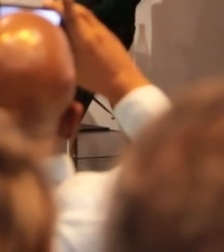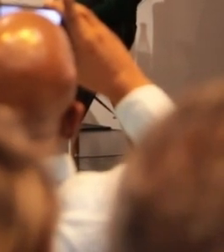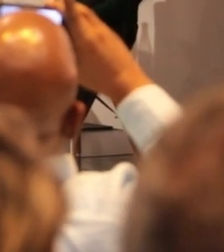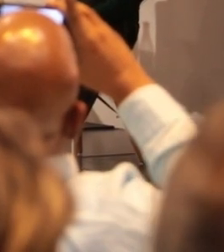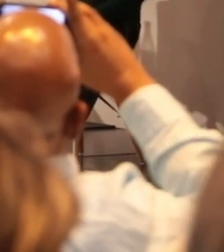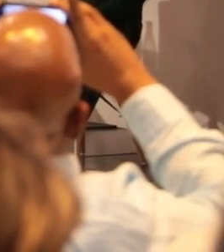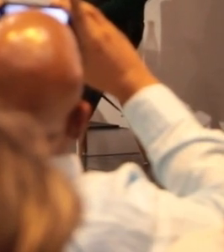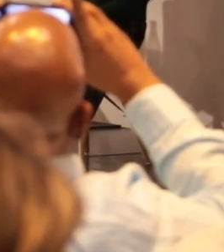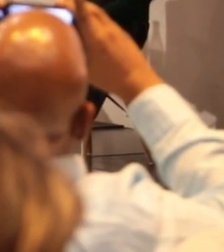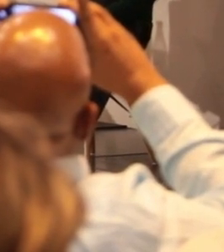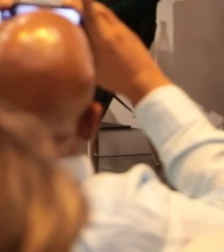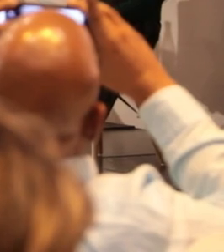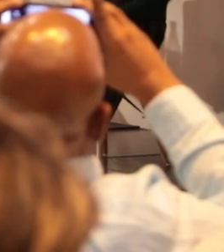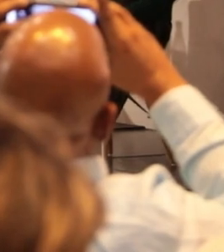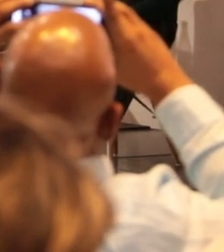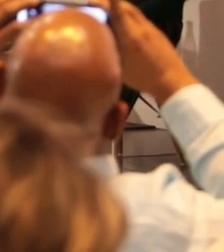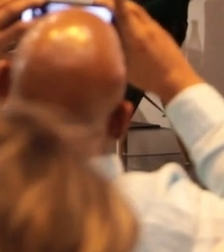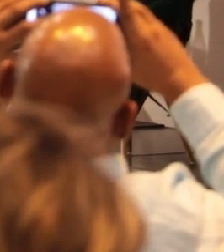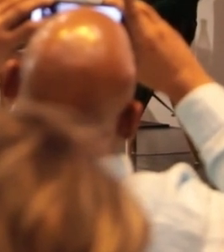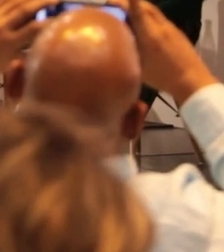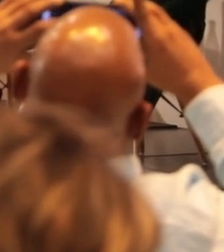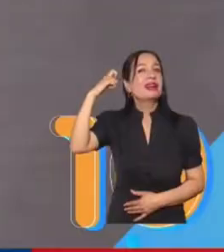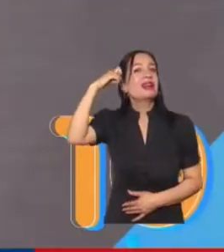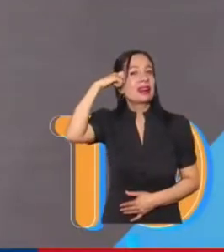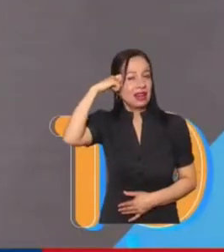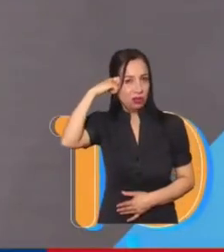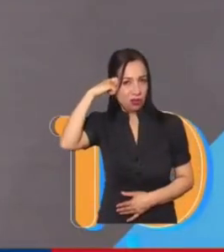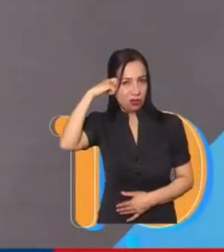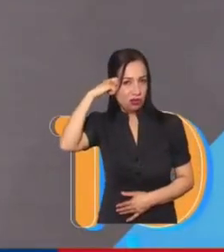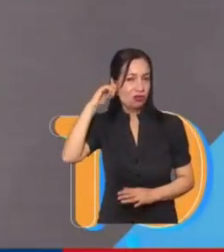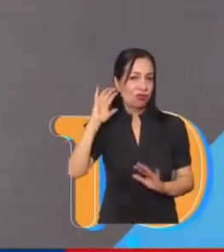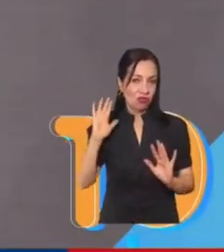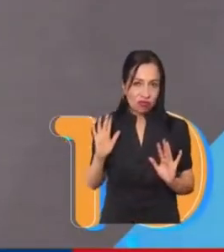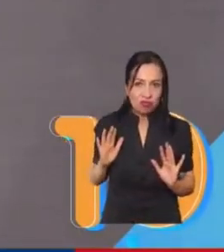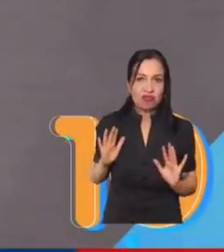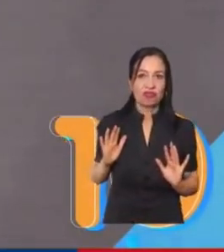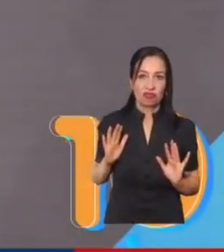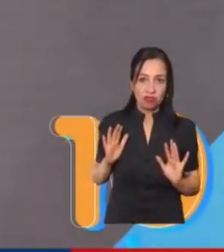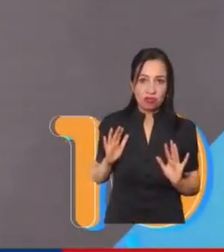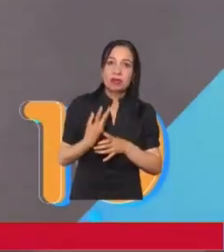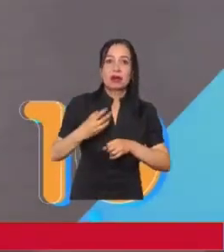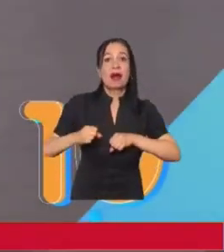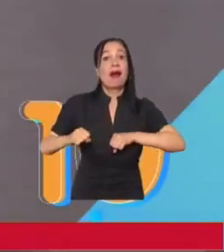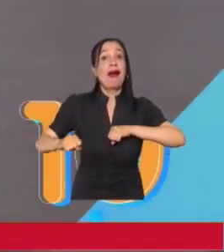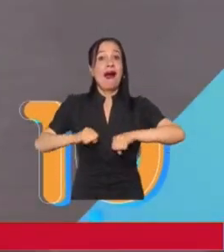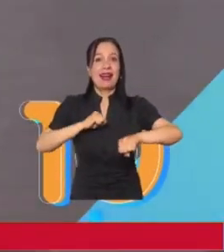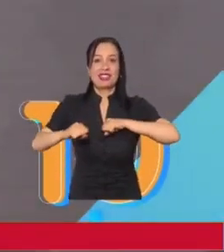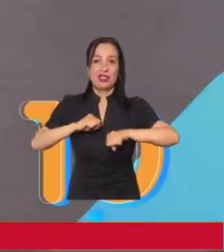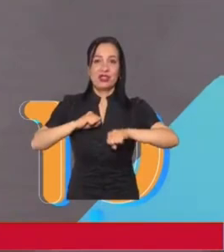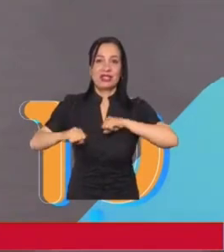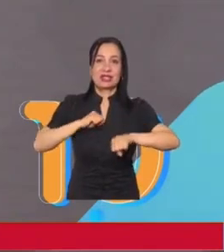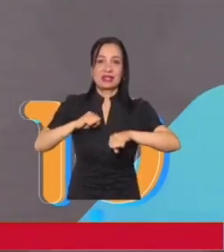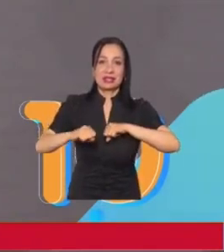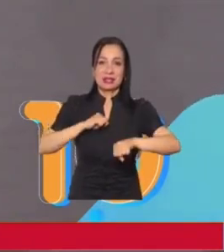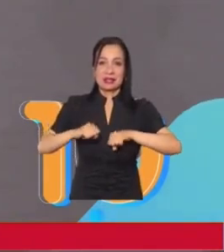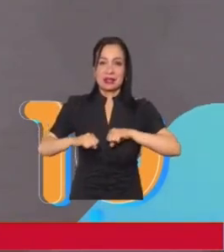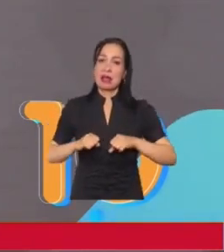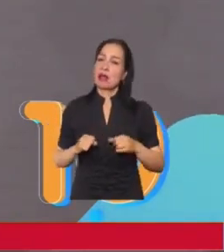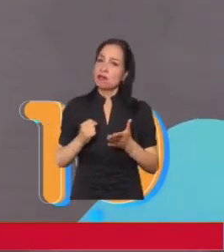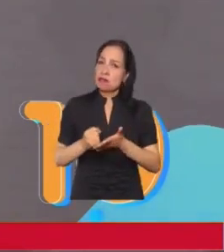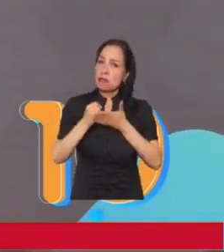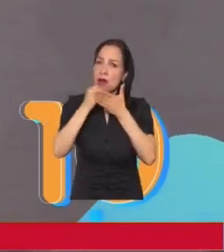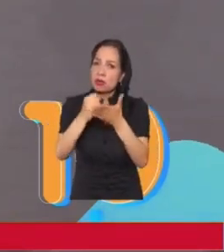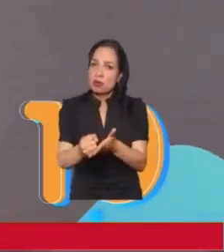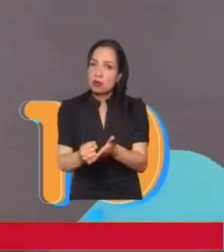los estereotipos tienen unos retos fundamentales en el sistema. Tenemos la oportunidad de generar acciones que nos permitan